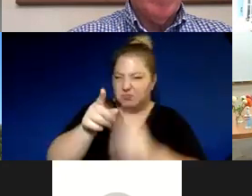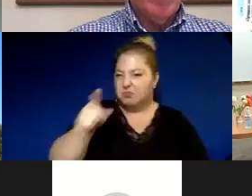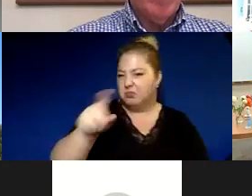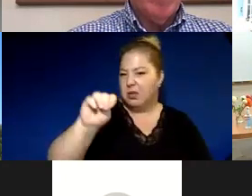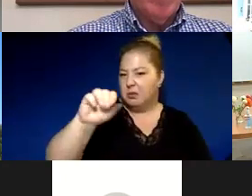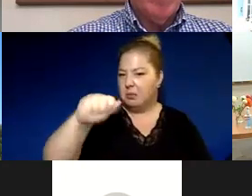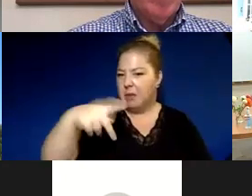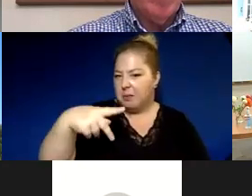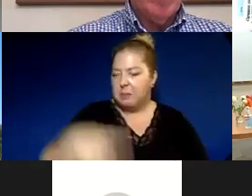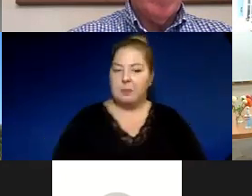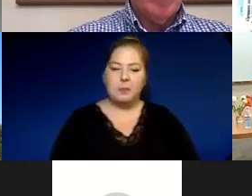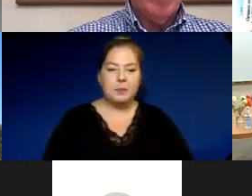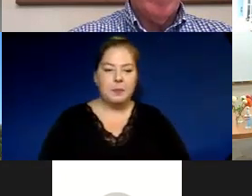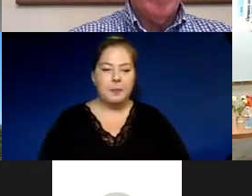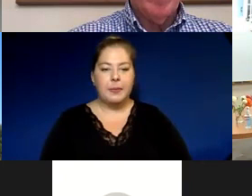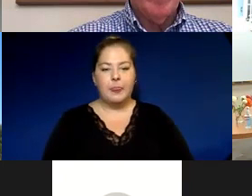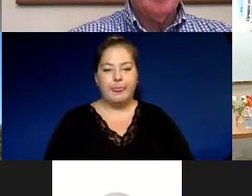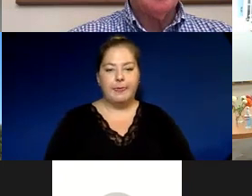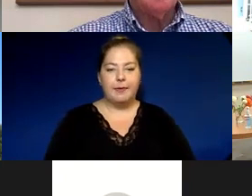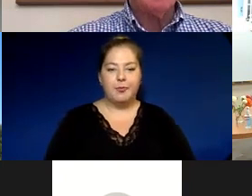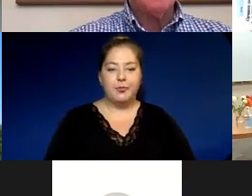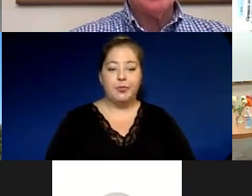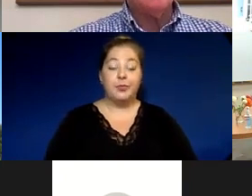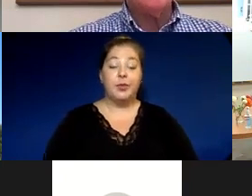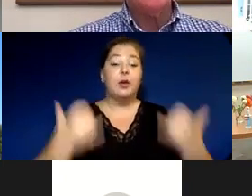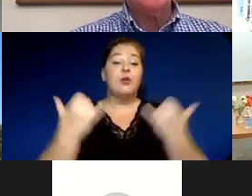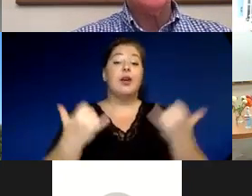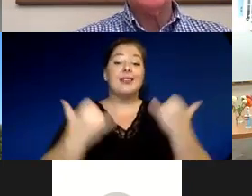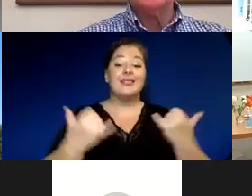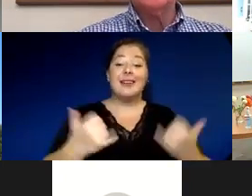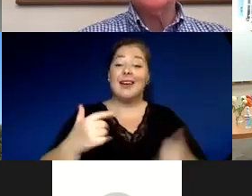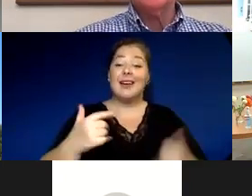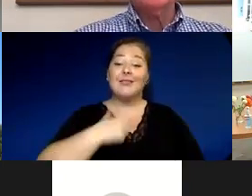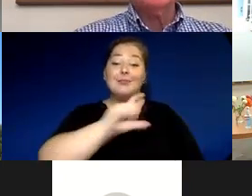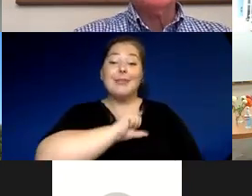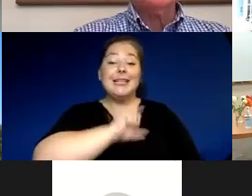Aproximadamente 130 policías están protegiendo, patrullando el área.